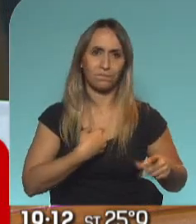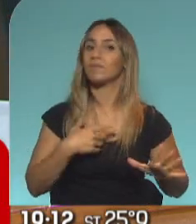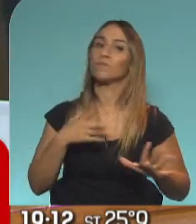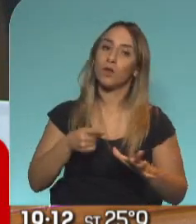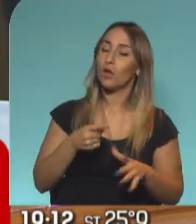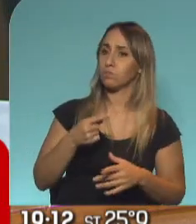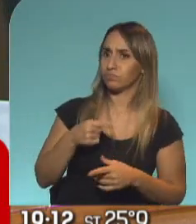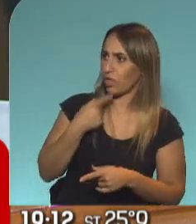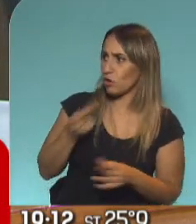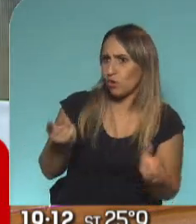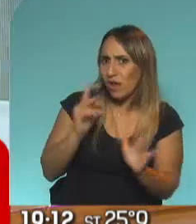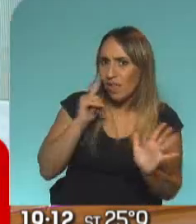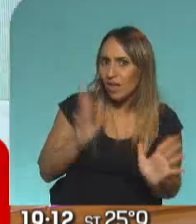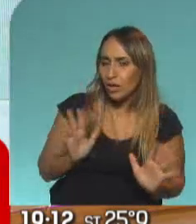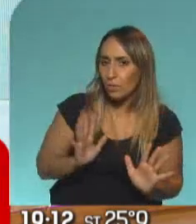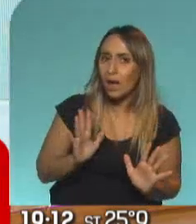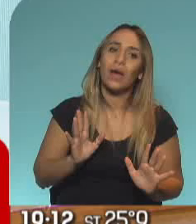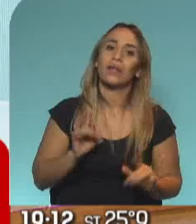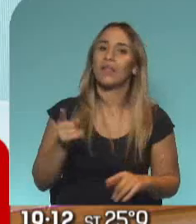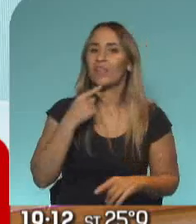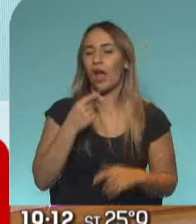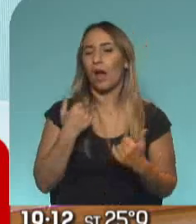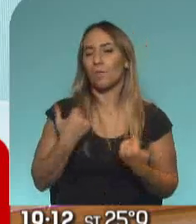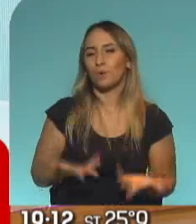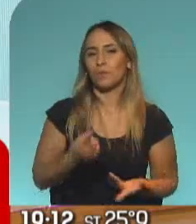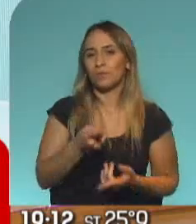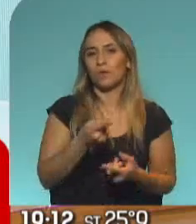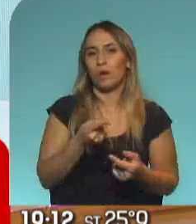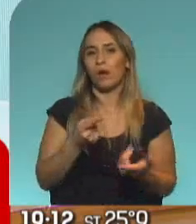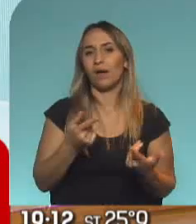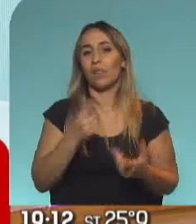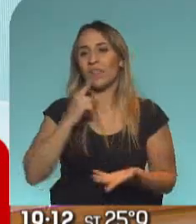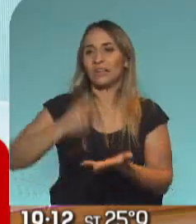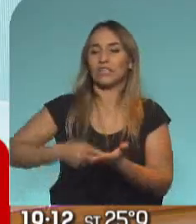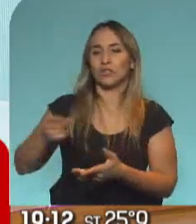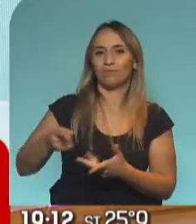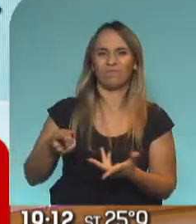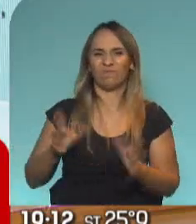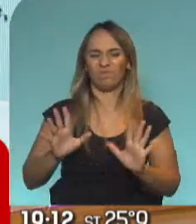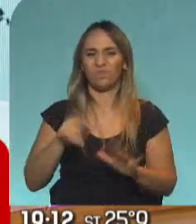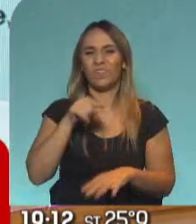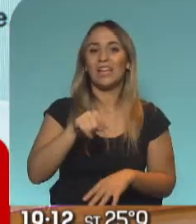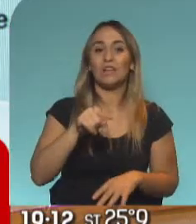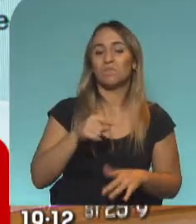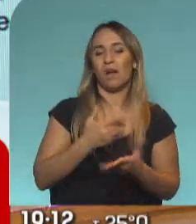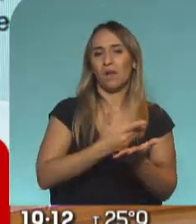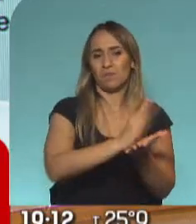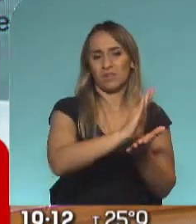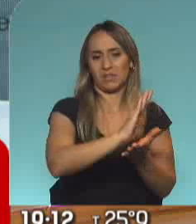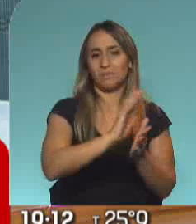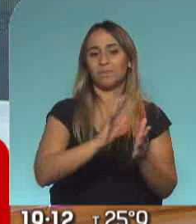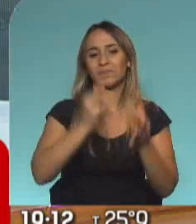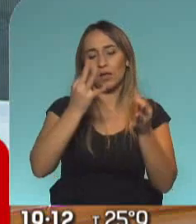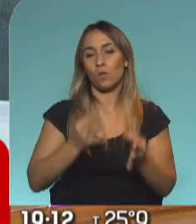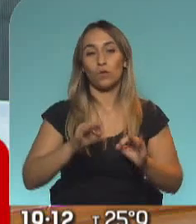eso. Habló incluso de un aprovechamiento berreta de esa decisión, lo descartó completamente. Probablemente todo esto debió